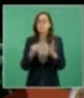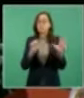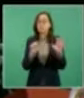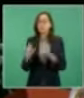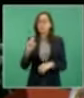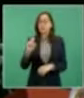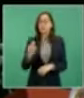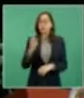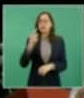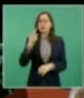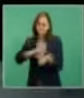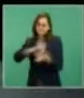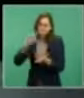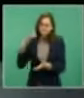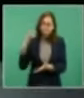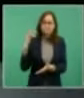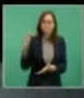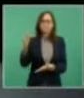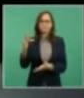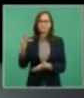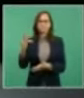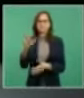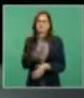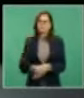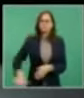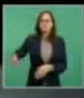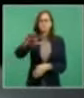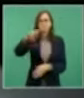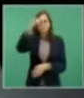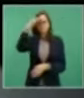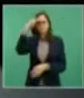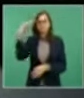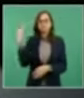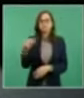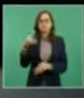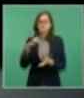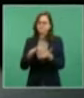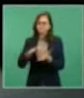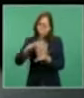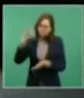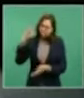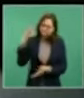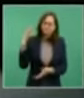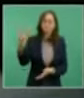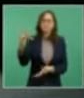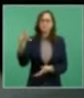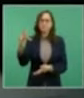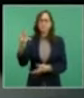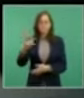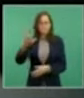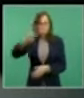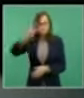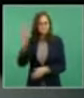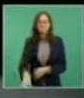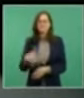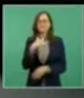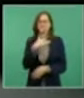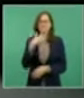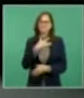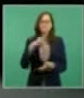lo impediría. Y en el que ahora los pobres, 5 millones más, son más